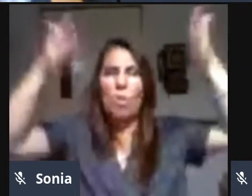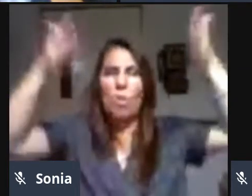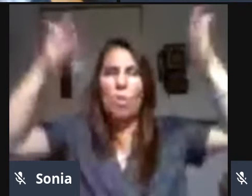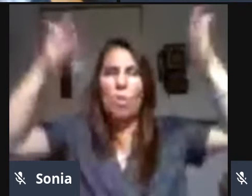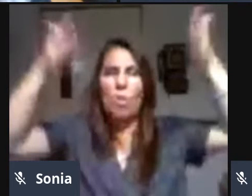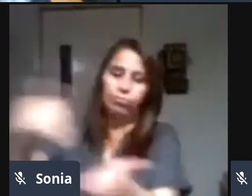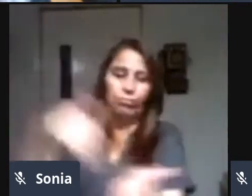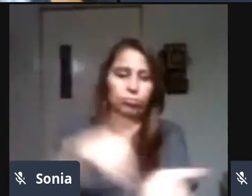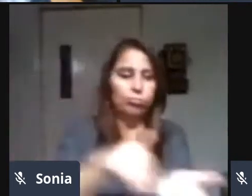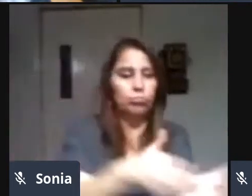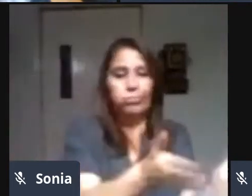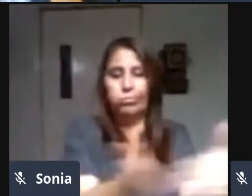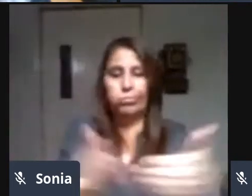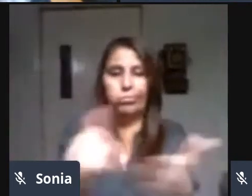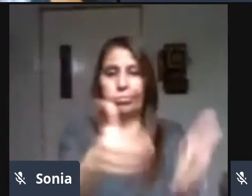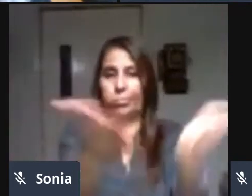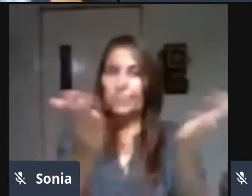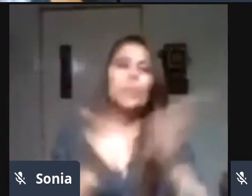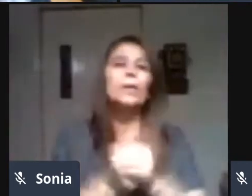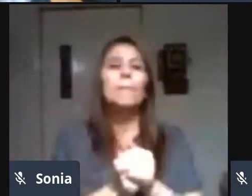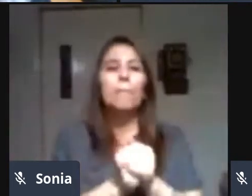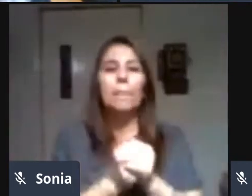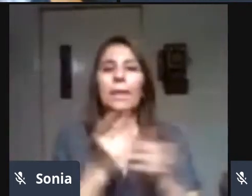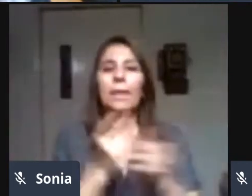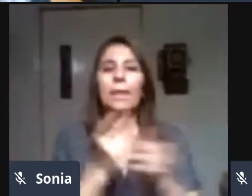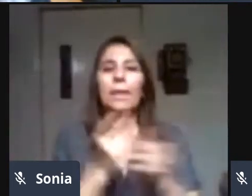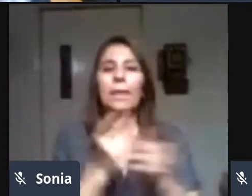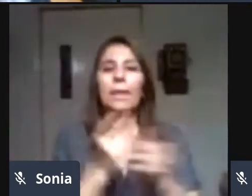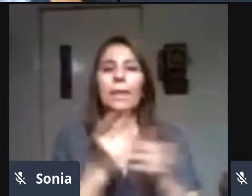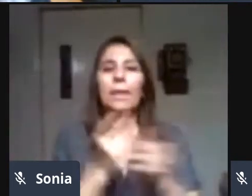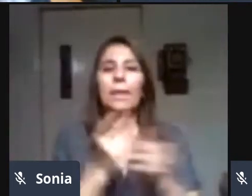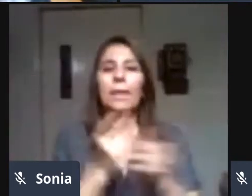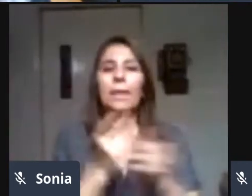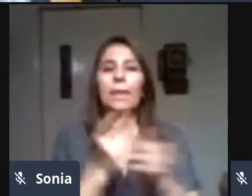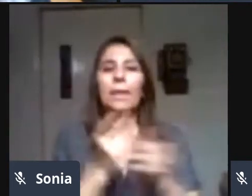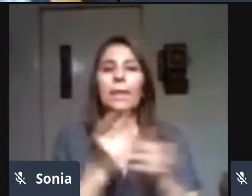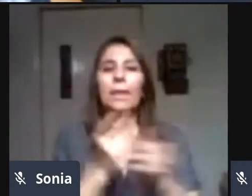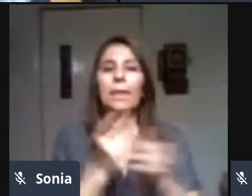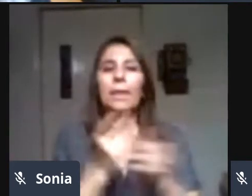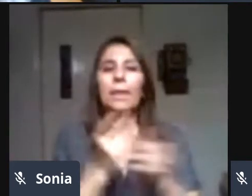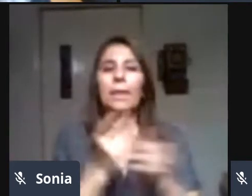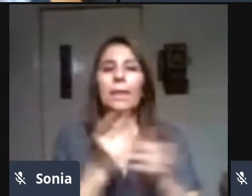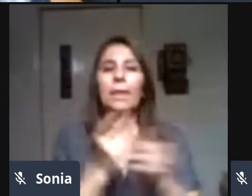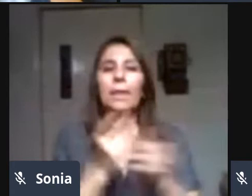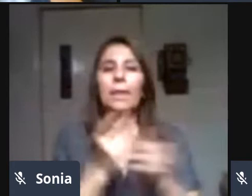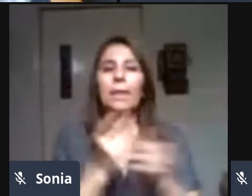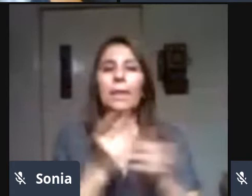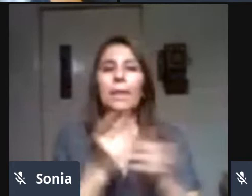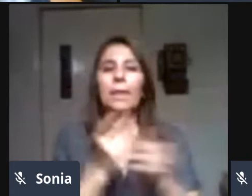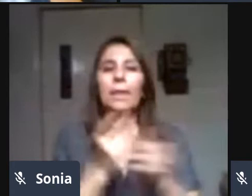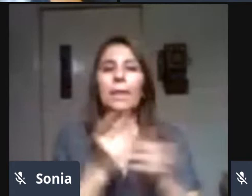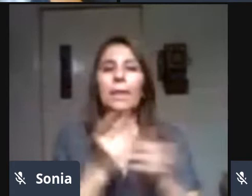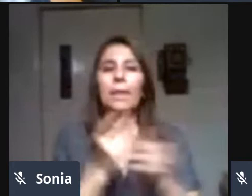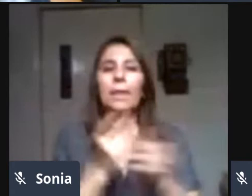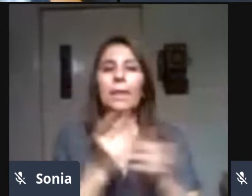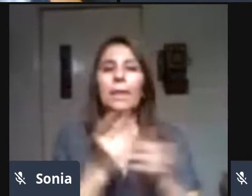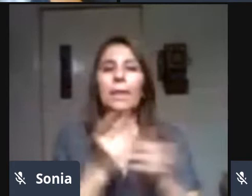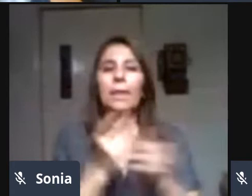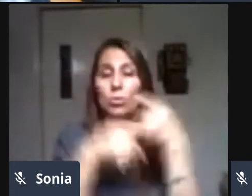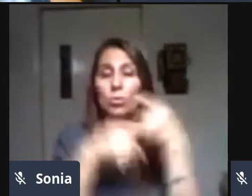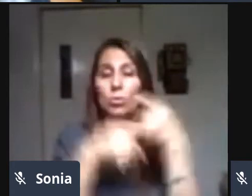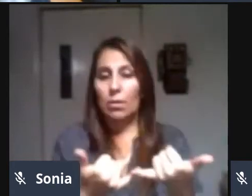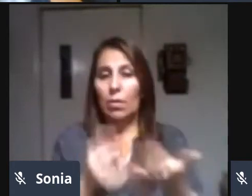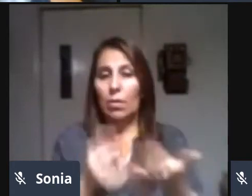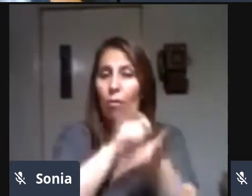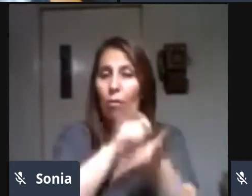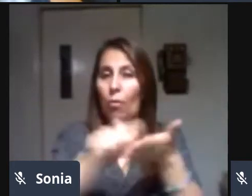de y de llegar entonces a propósito de eso hoy justamente un escritor que a mí me parece ricardo